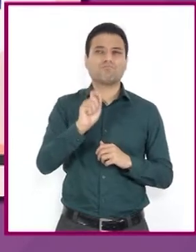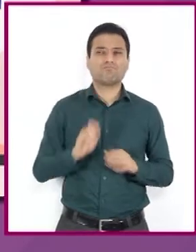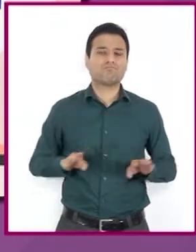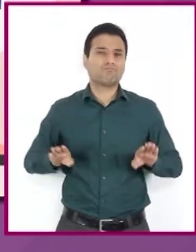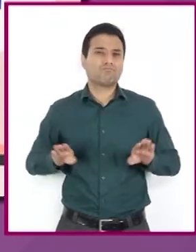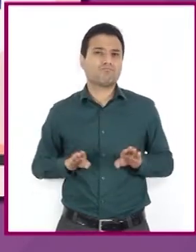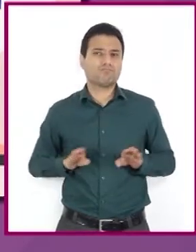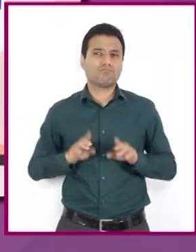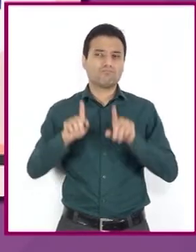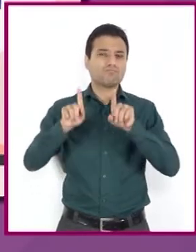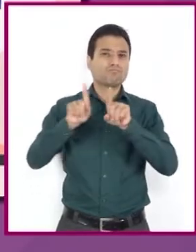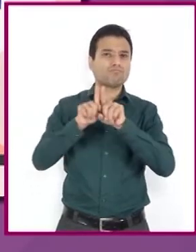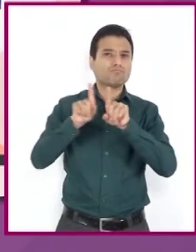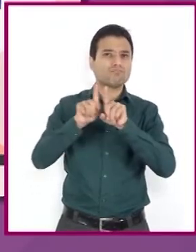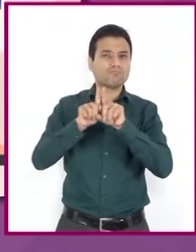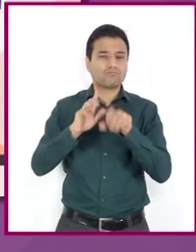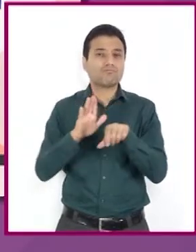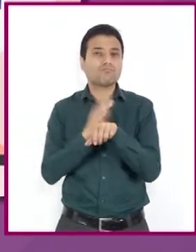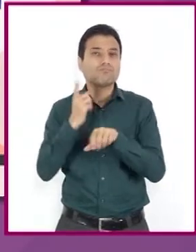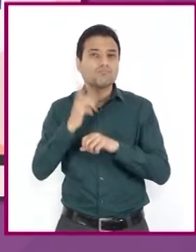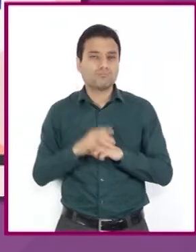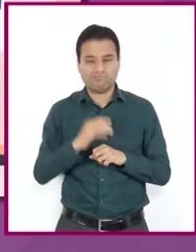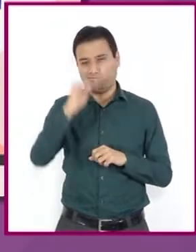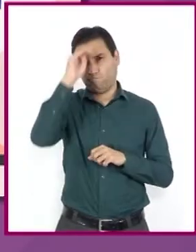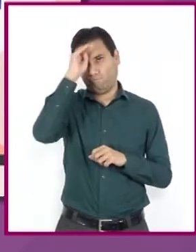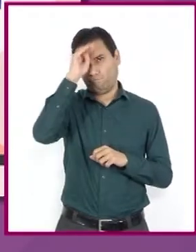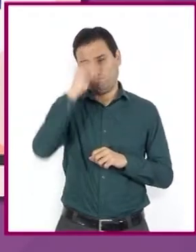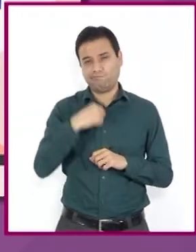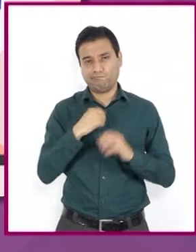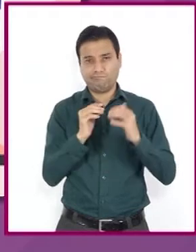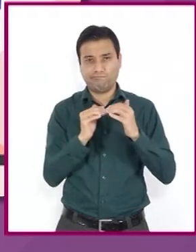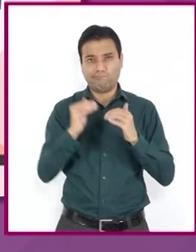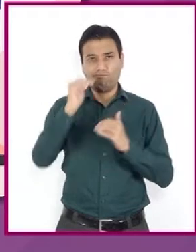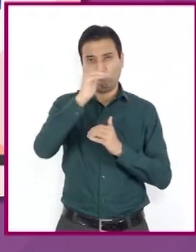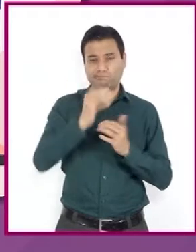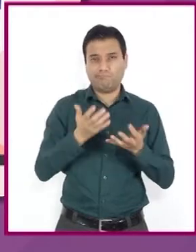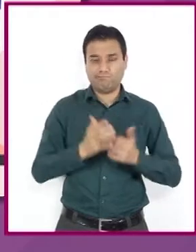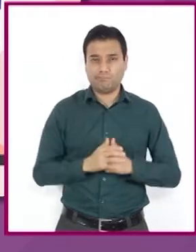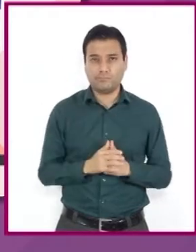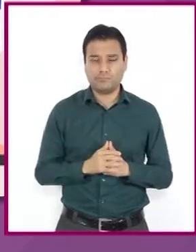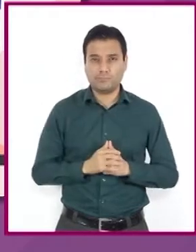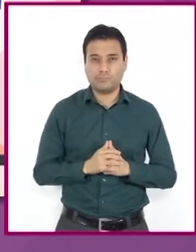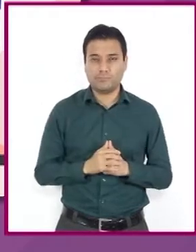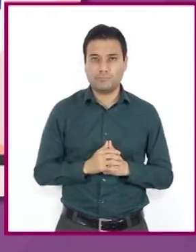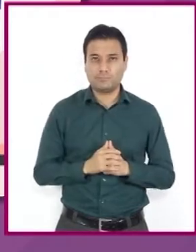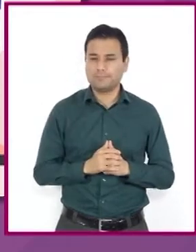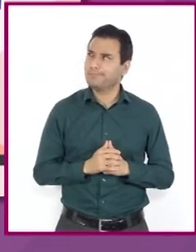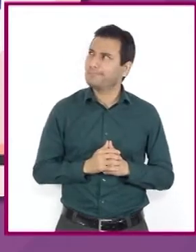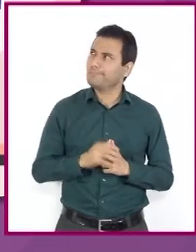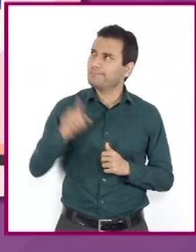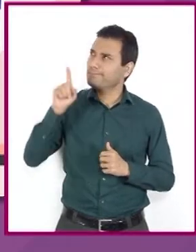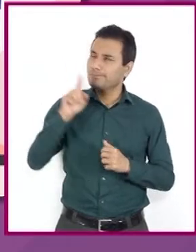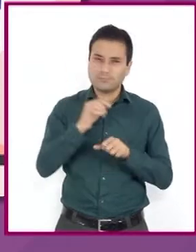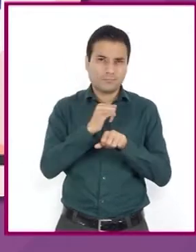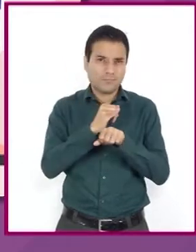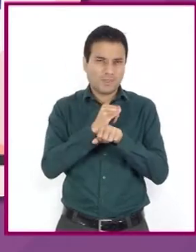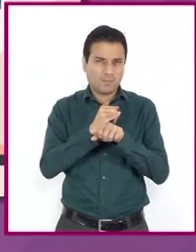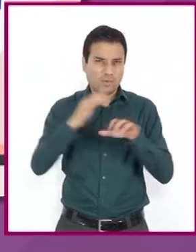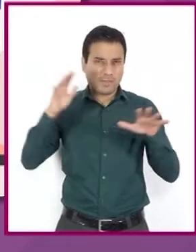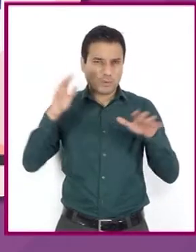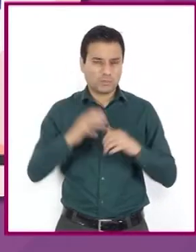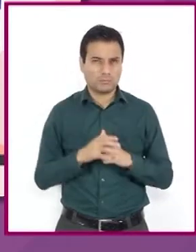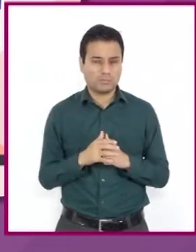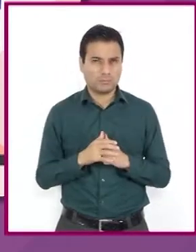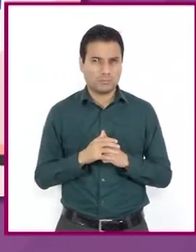gran parte porque se consideran superiores. ¿Qué relación tiene la información que proporciona el